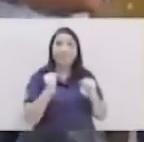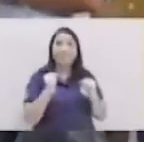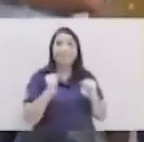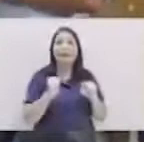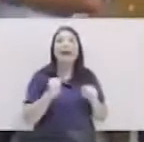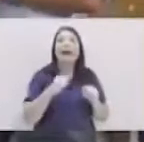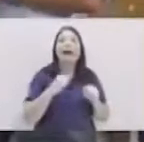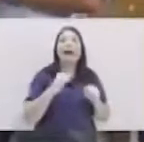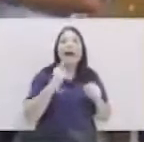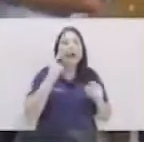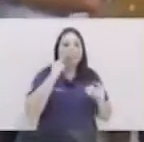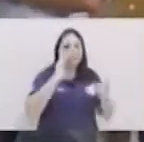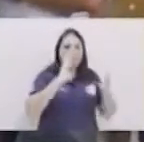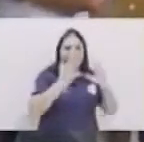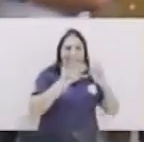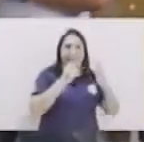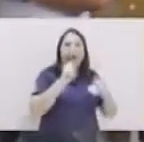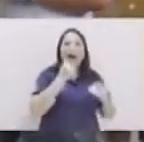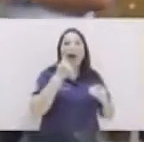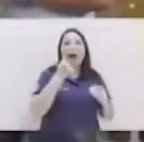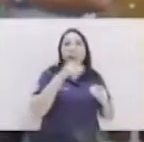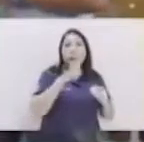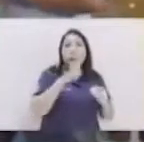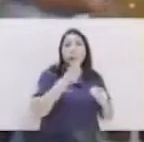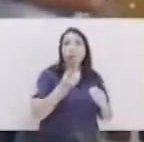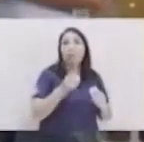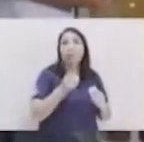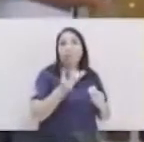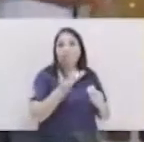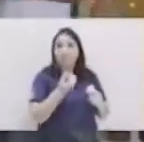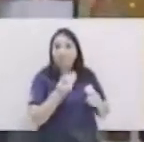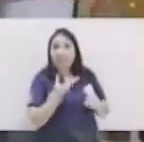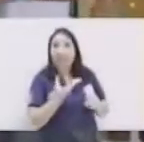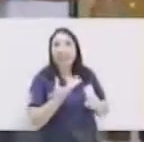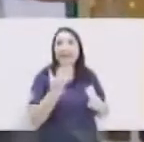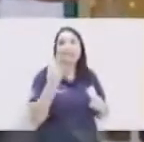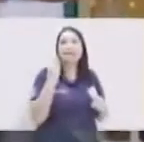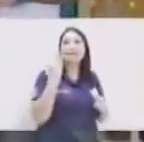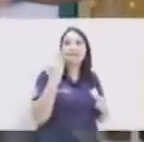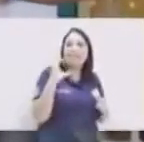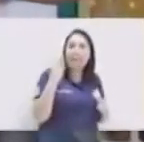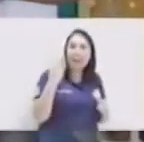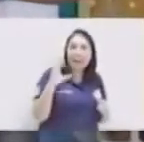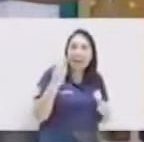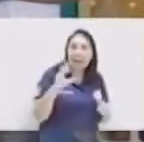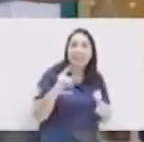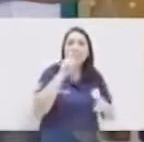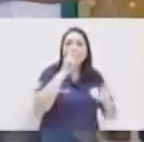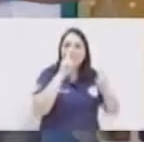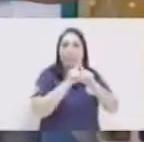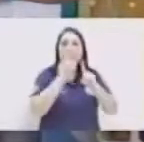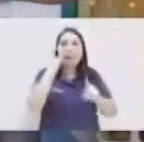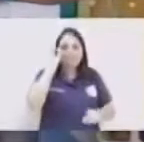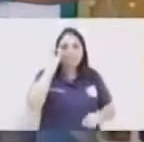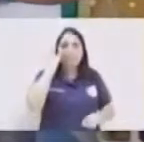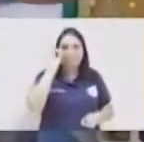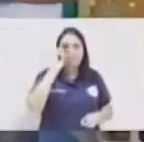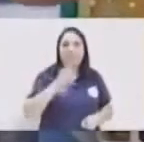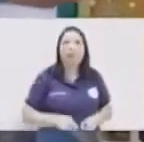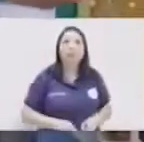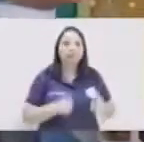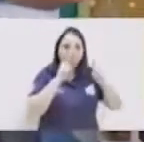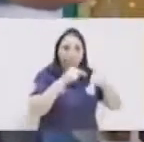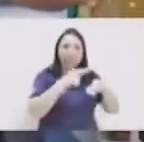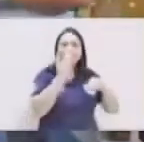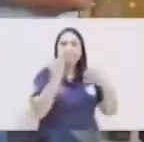están asociados al color azul, al verde, al celeste, y también utilizamos el blanco. Vamos a